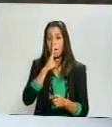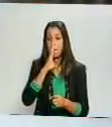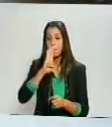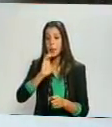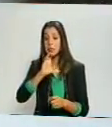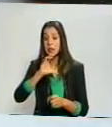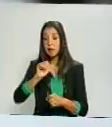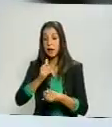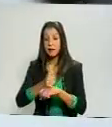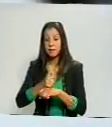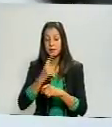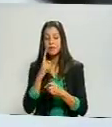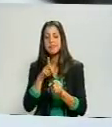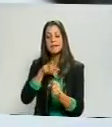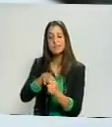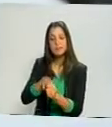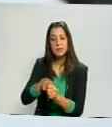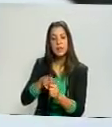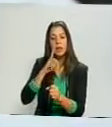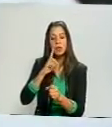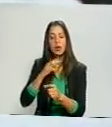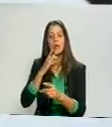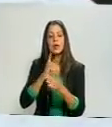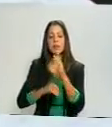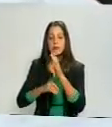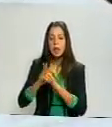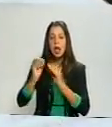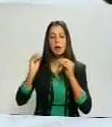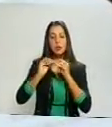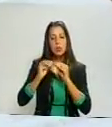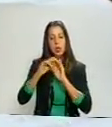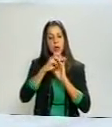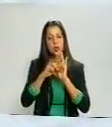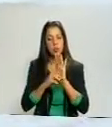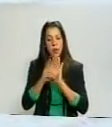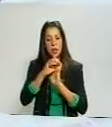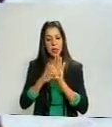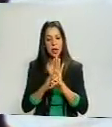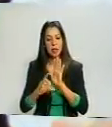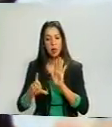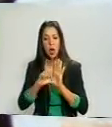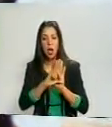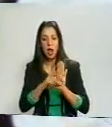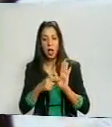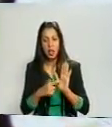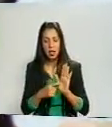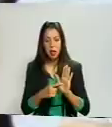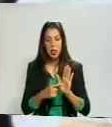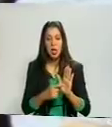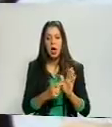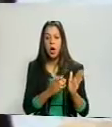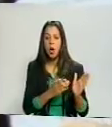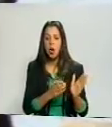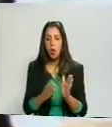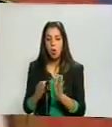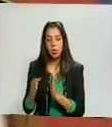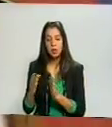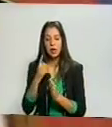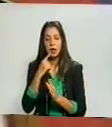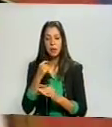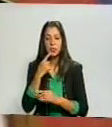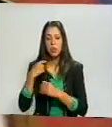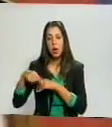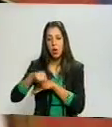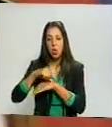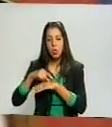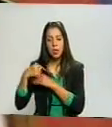Venezuela, los términos establecidos en el decreto con rango, valor y fuerza de ley orgánica que reserva al